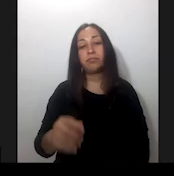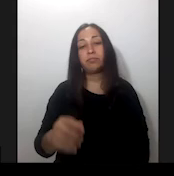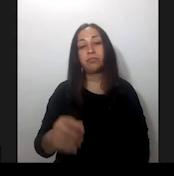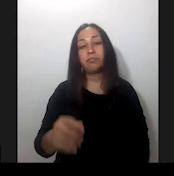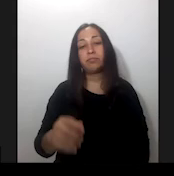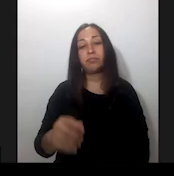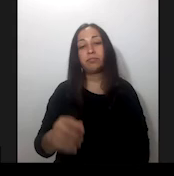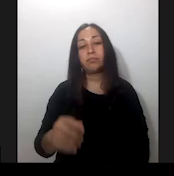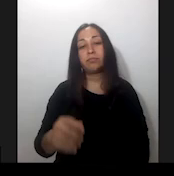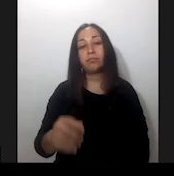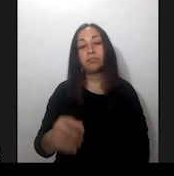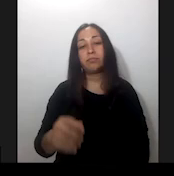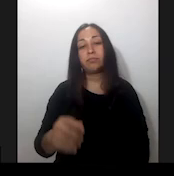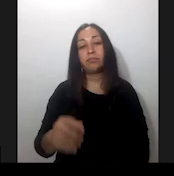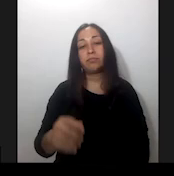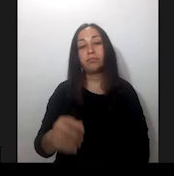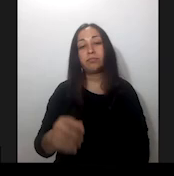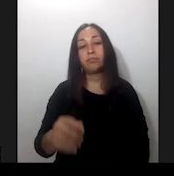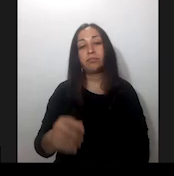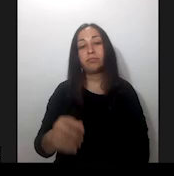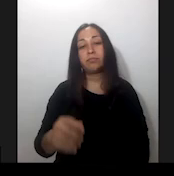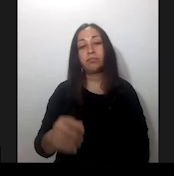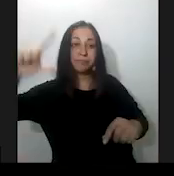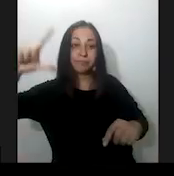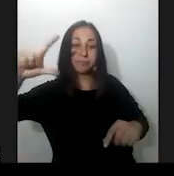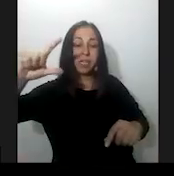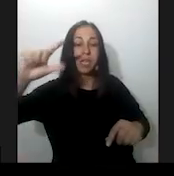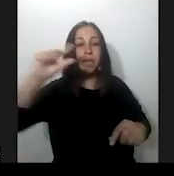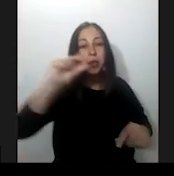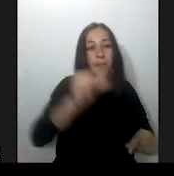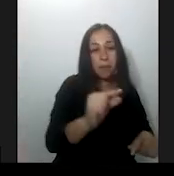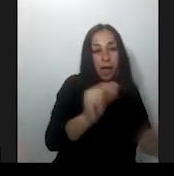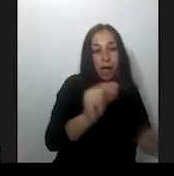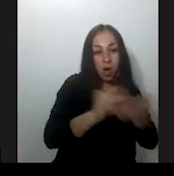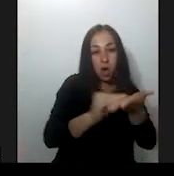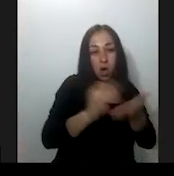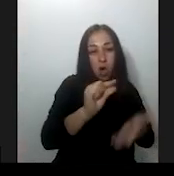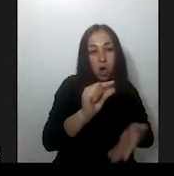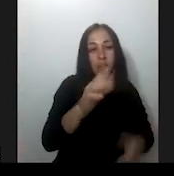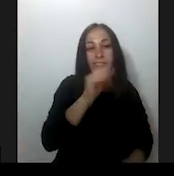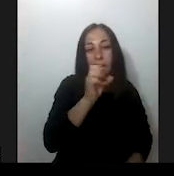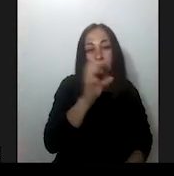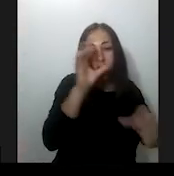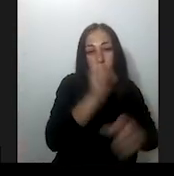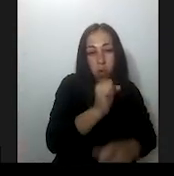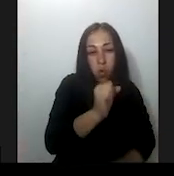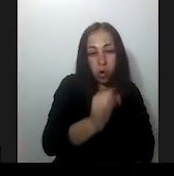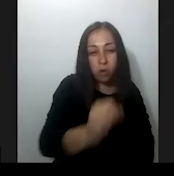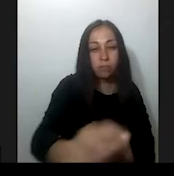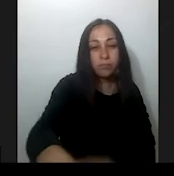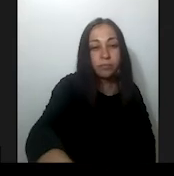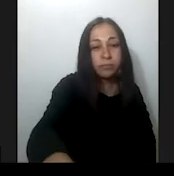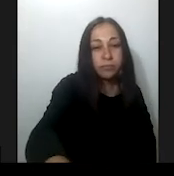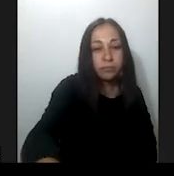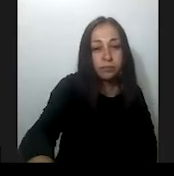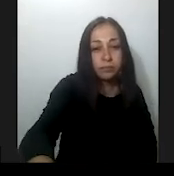y podemos ver que los valores que son más altos claramente están más en amarillo, ¿sí? Y los valores que eran más bajos tienen